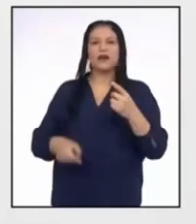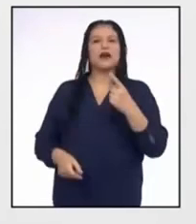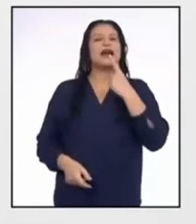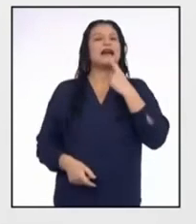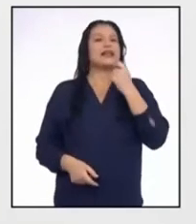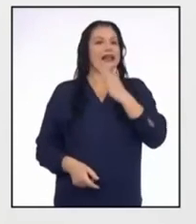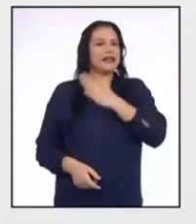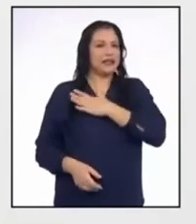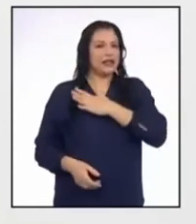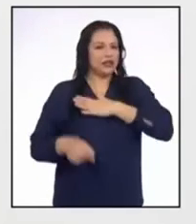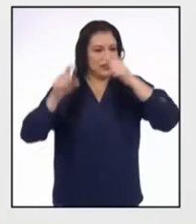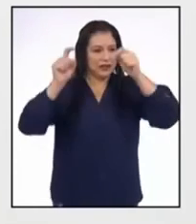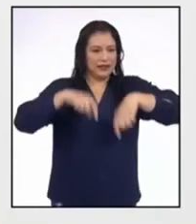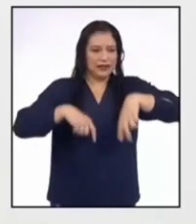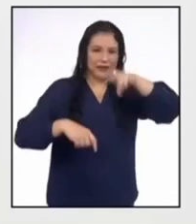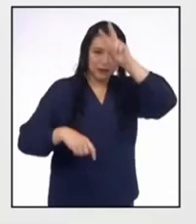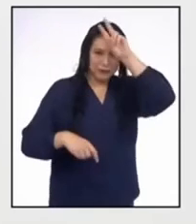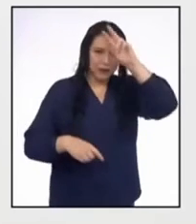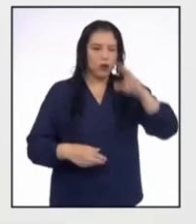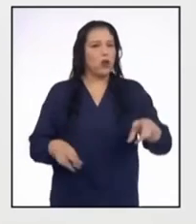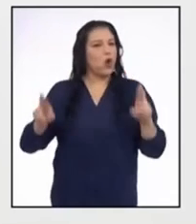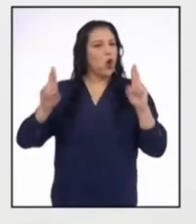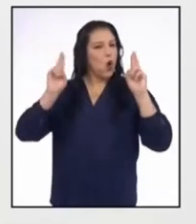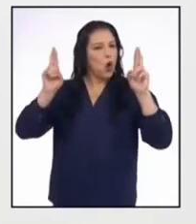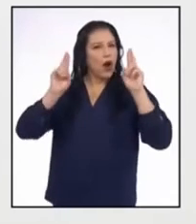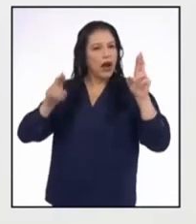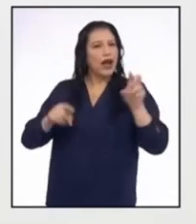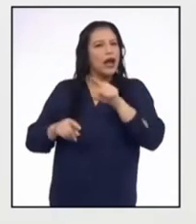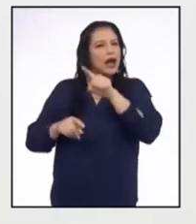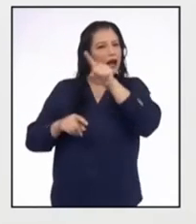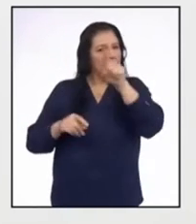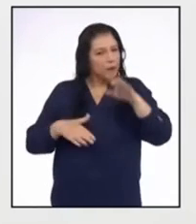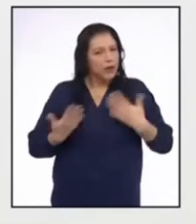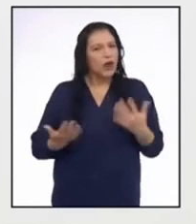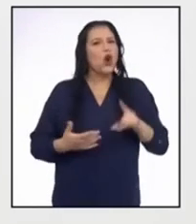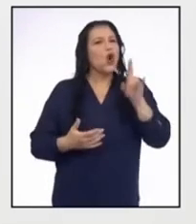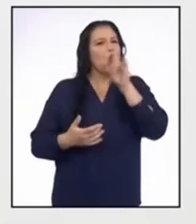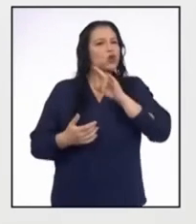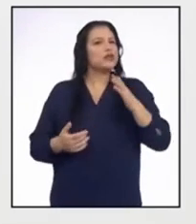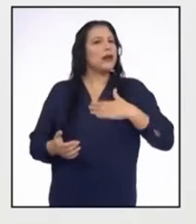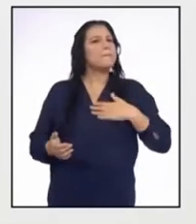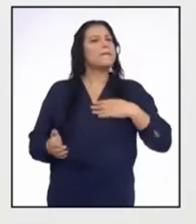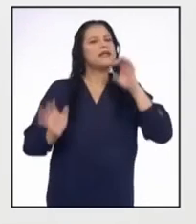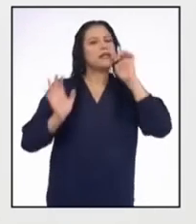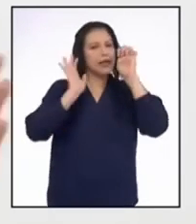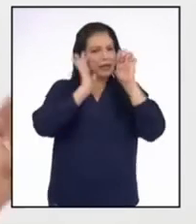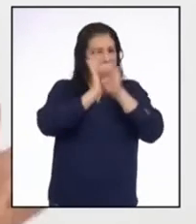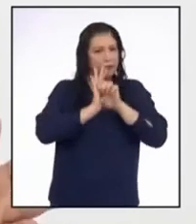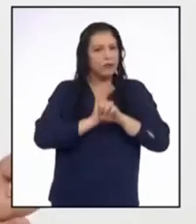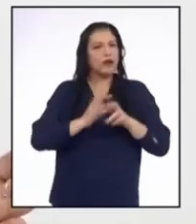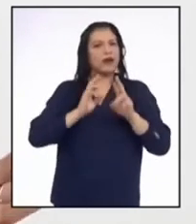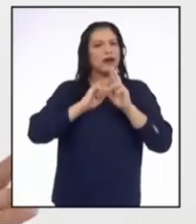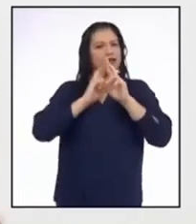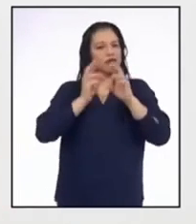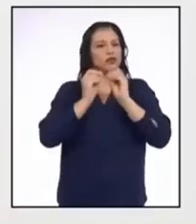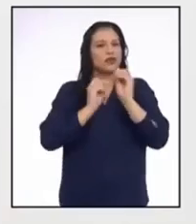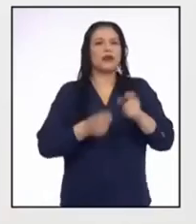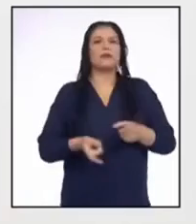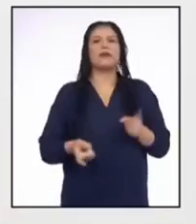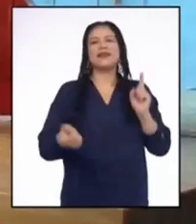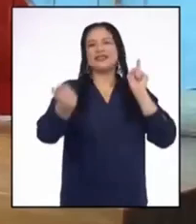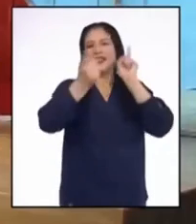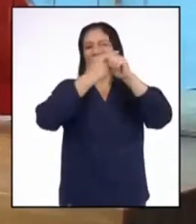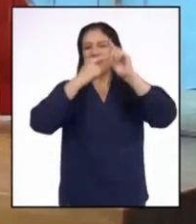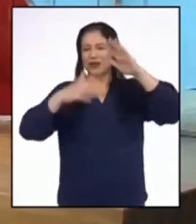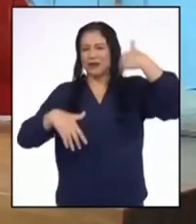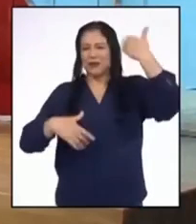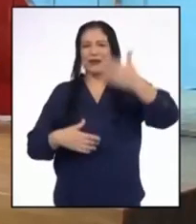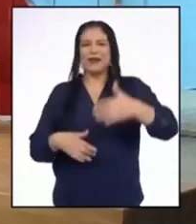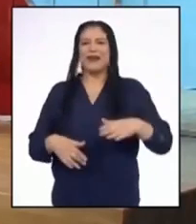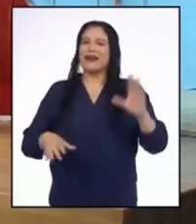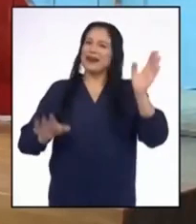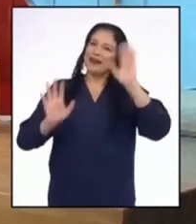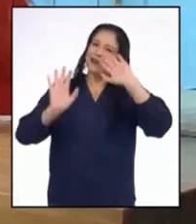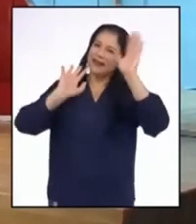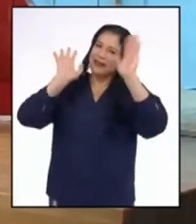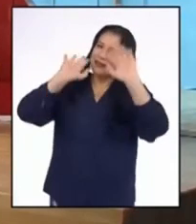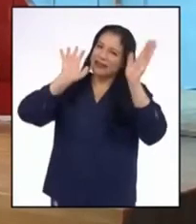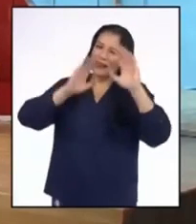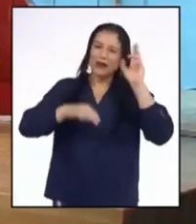de secundaria del Perú. Espero que hayan servido los ejemplos que resolvimos. Hasta la próxima. Hasta